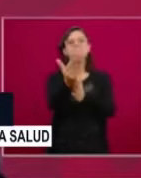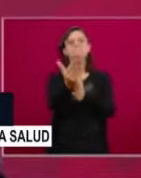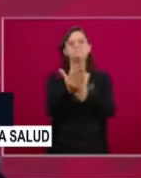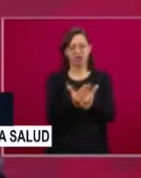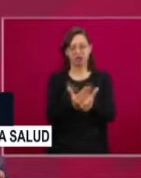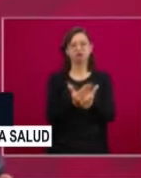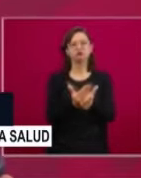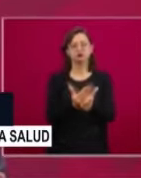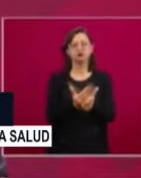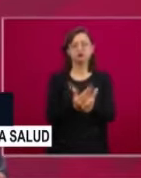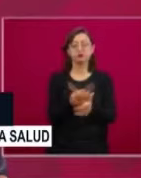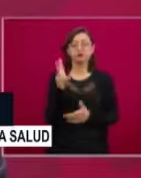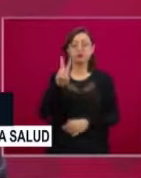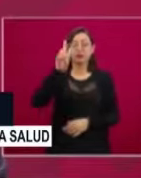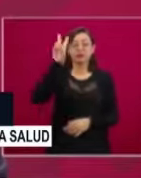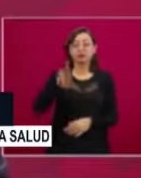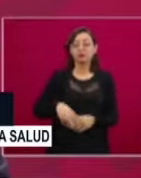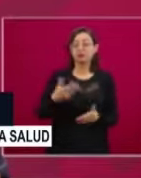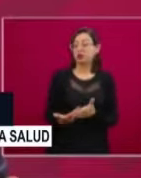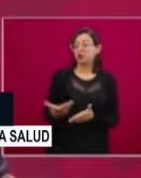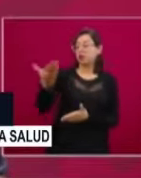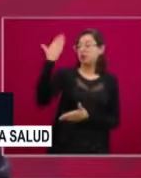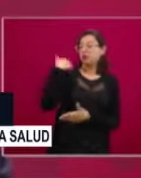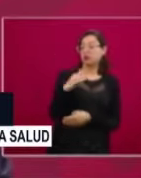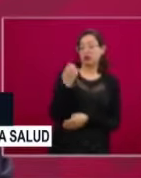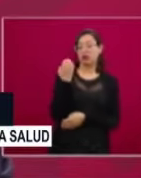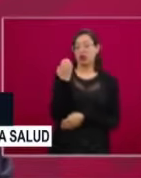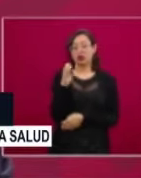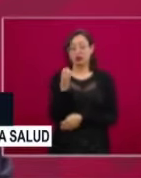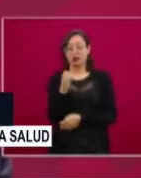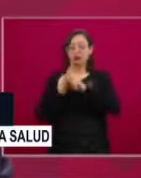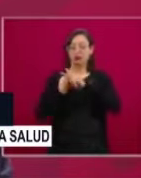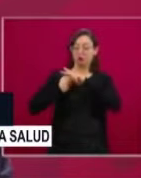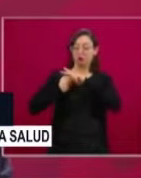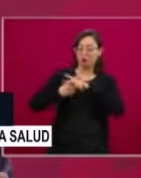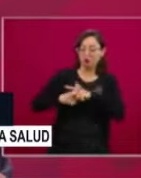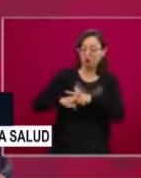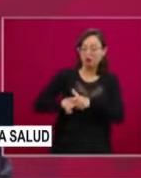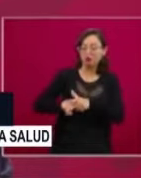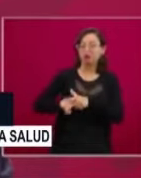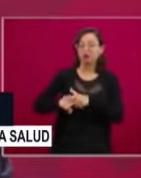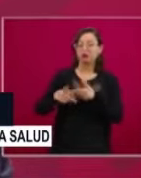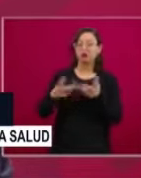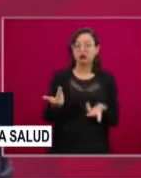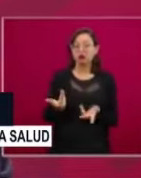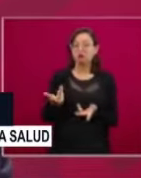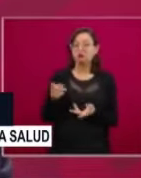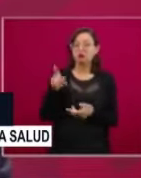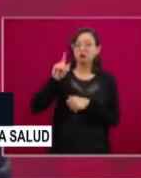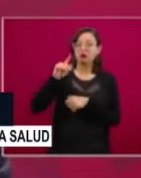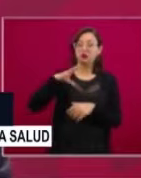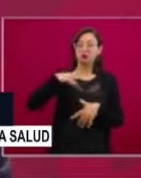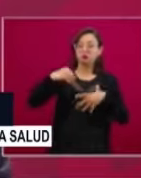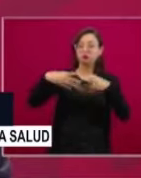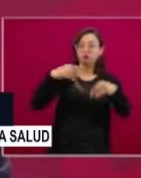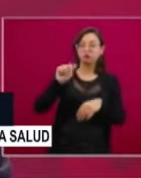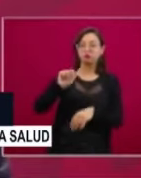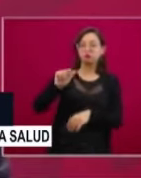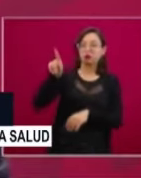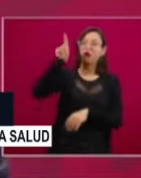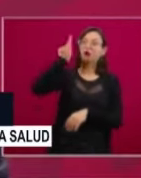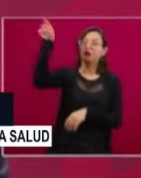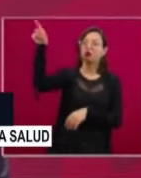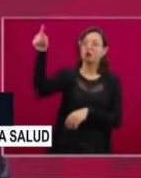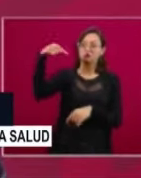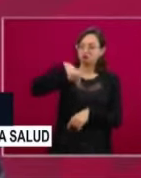la medida de mitigación las medidas de control sanitario dependen de la participación de la población es